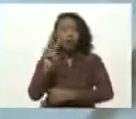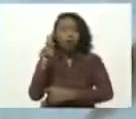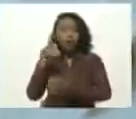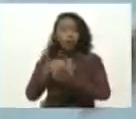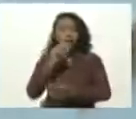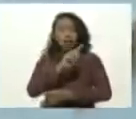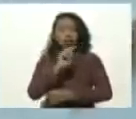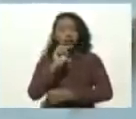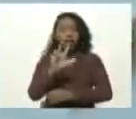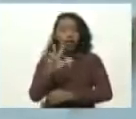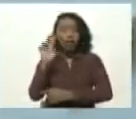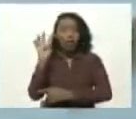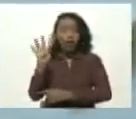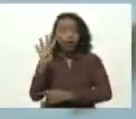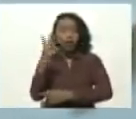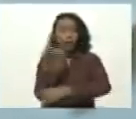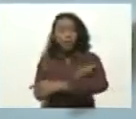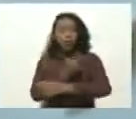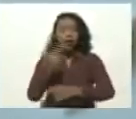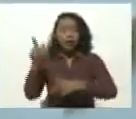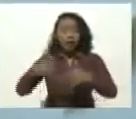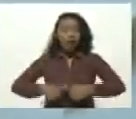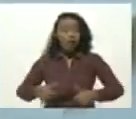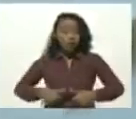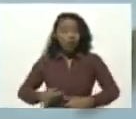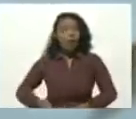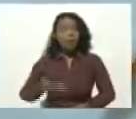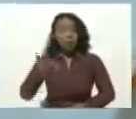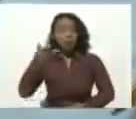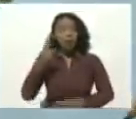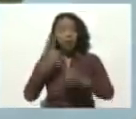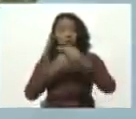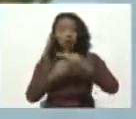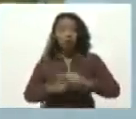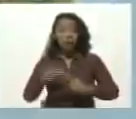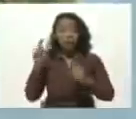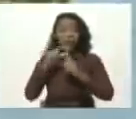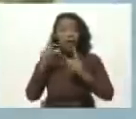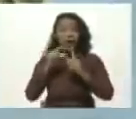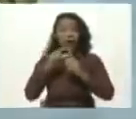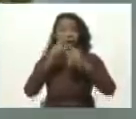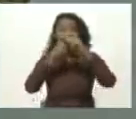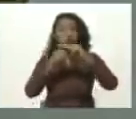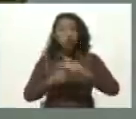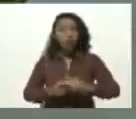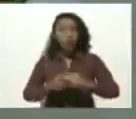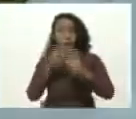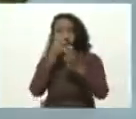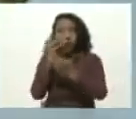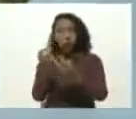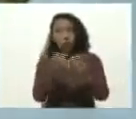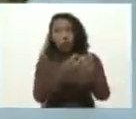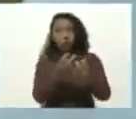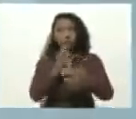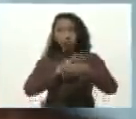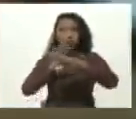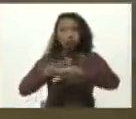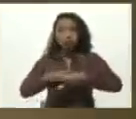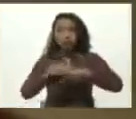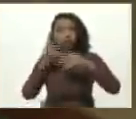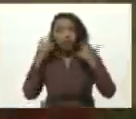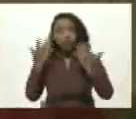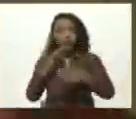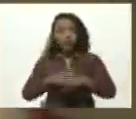1.222.134 dosis. Eso es un esfuerzo extraordinario. Por tanto, nos sumamos a sus palabras y nos sumamos a su invitación, a su convocatoria. En este caso a